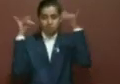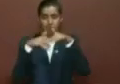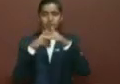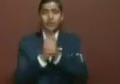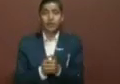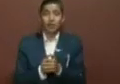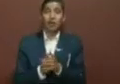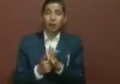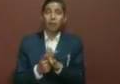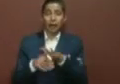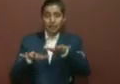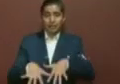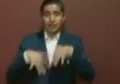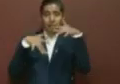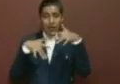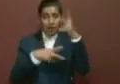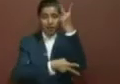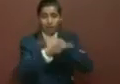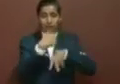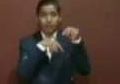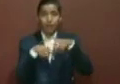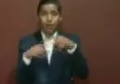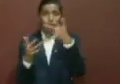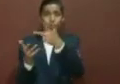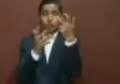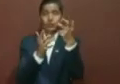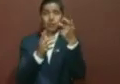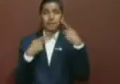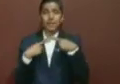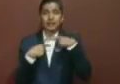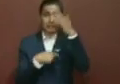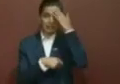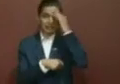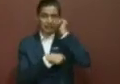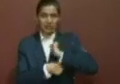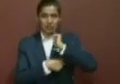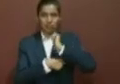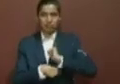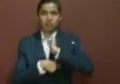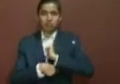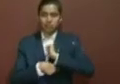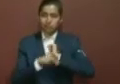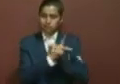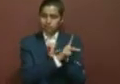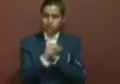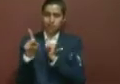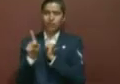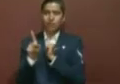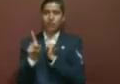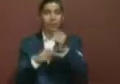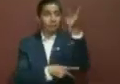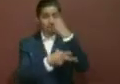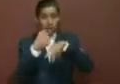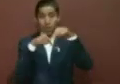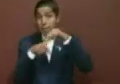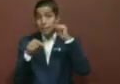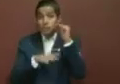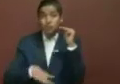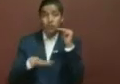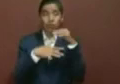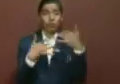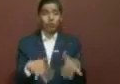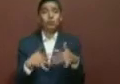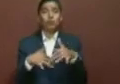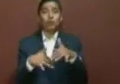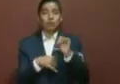vienen a celebrar su asamblea, pero estas 800 personas son líderes de opinión y que vienen aquí a Michoacán a disfrutar no solo